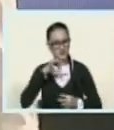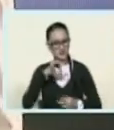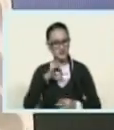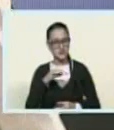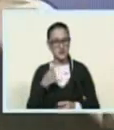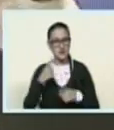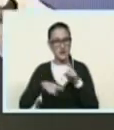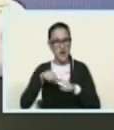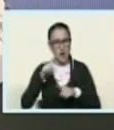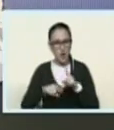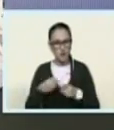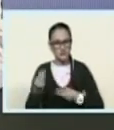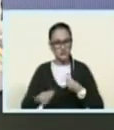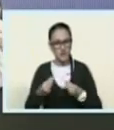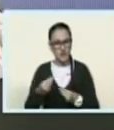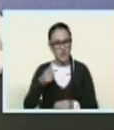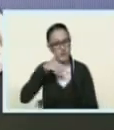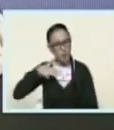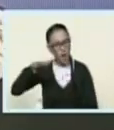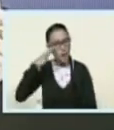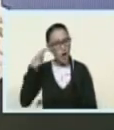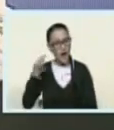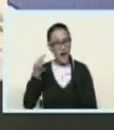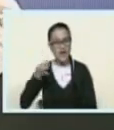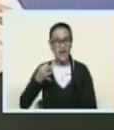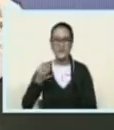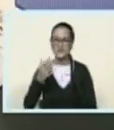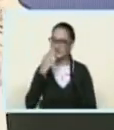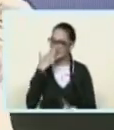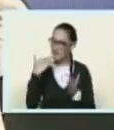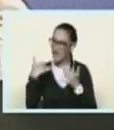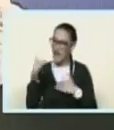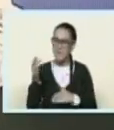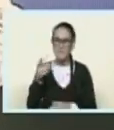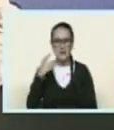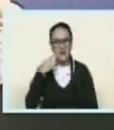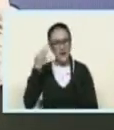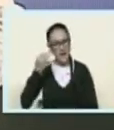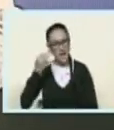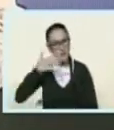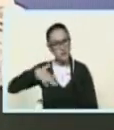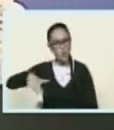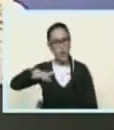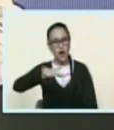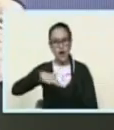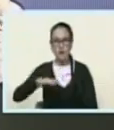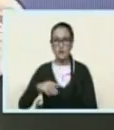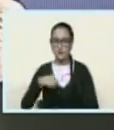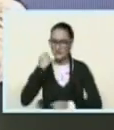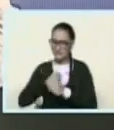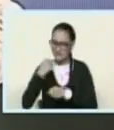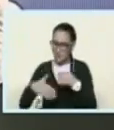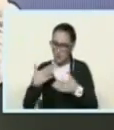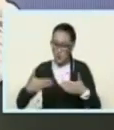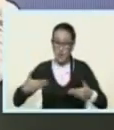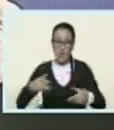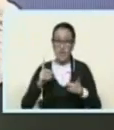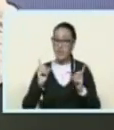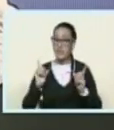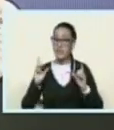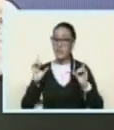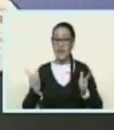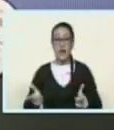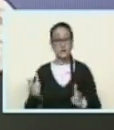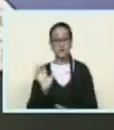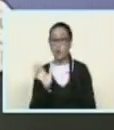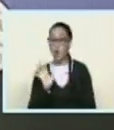la patria. Creamos en el pueblo, siempre en el pueblo, y trabajemos sin descanso para que